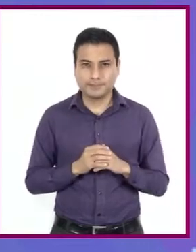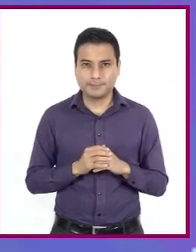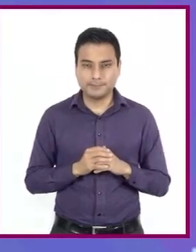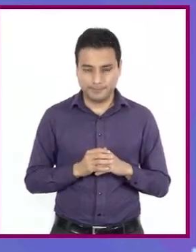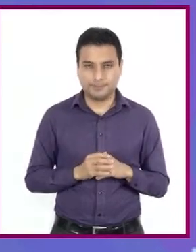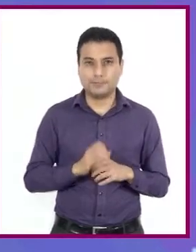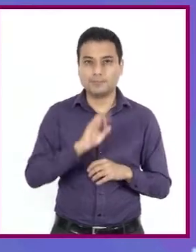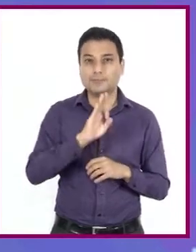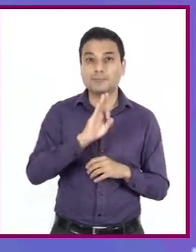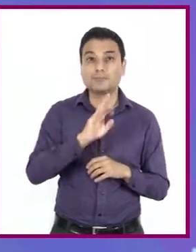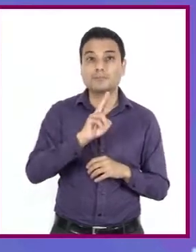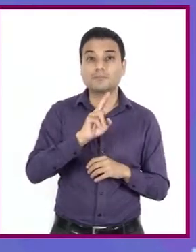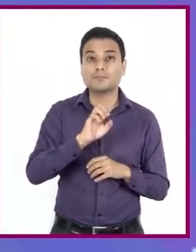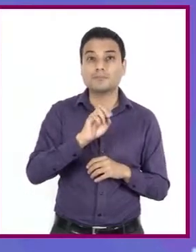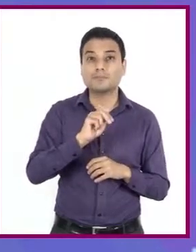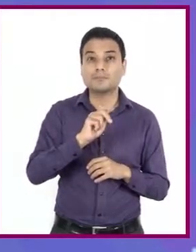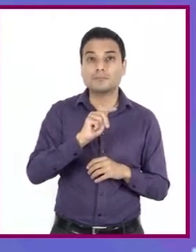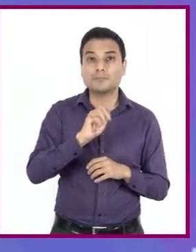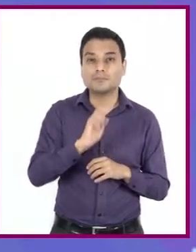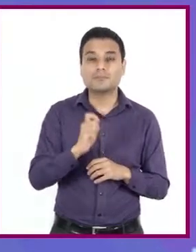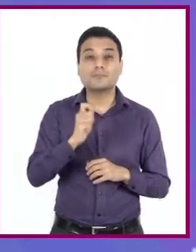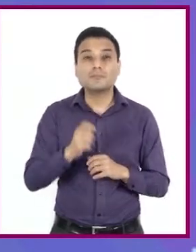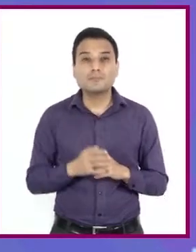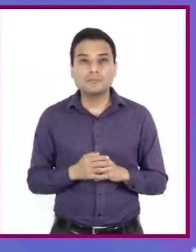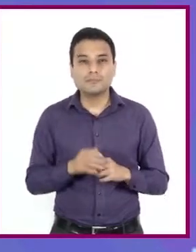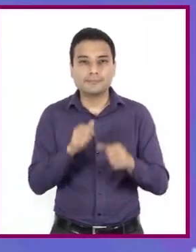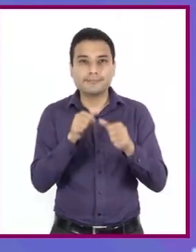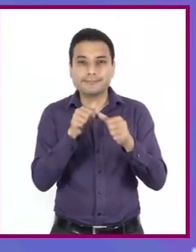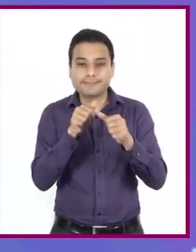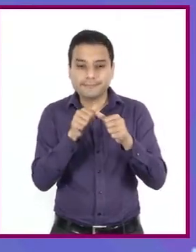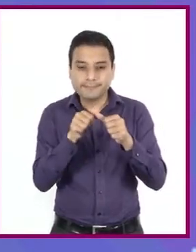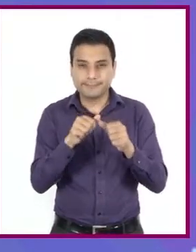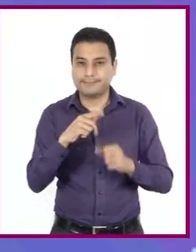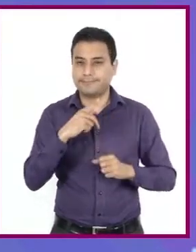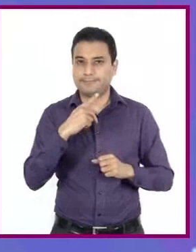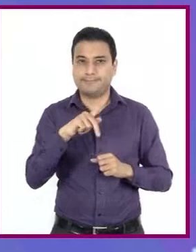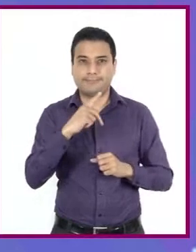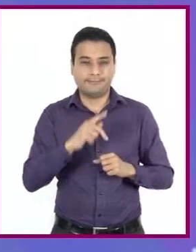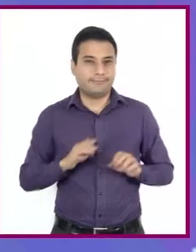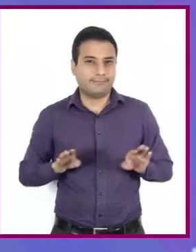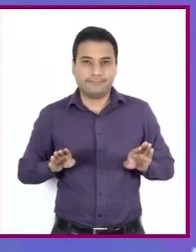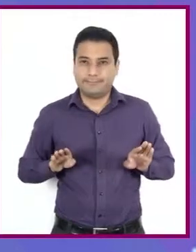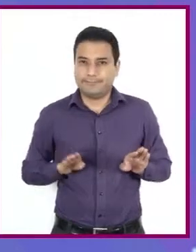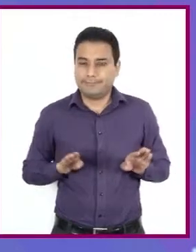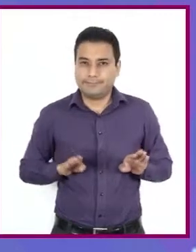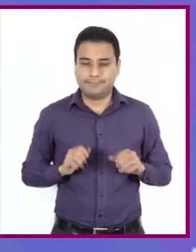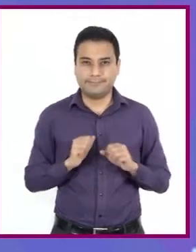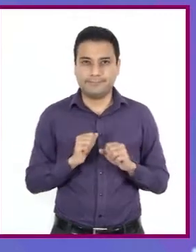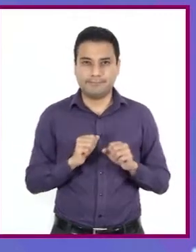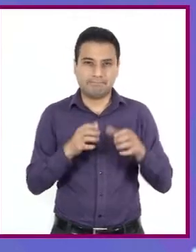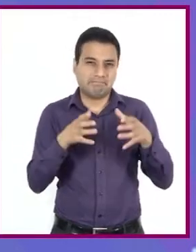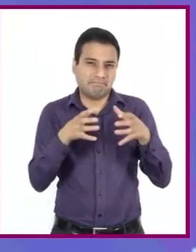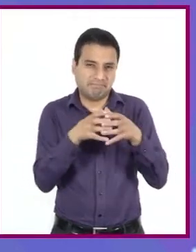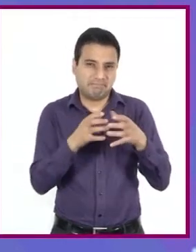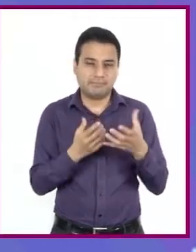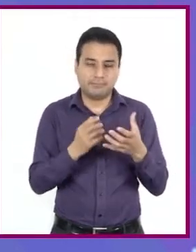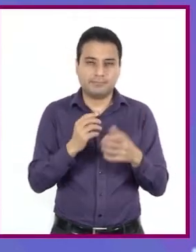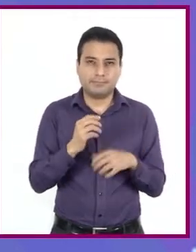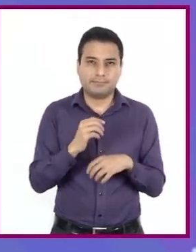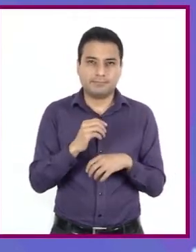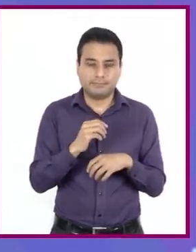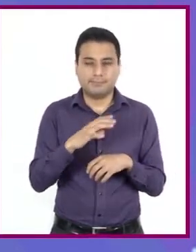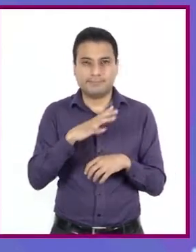o tipo de letra. Es el estilo y la apariencia de un grupo de caracteres que comparten detalles similares como el tamaño.